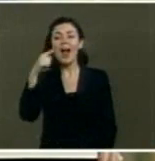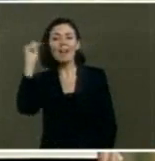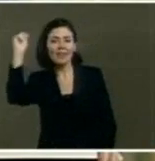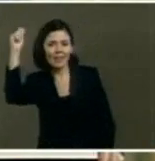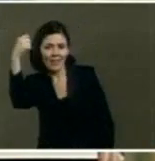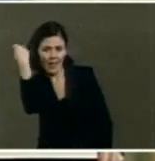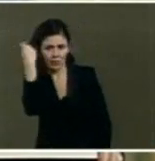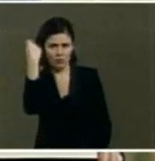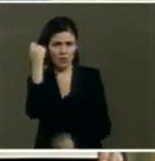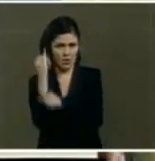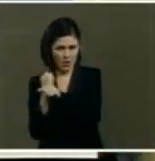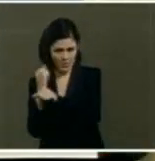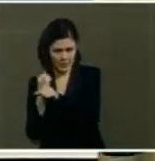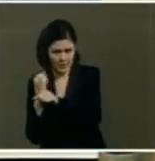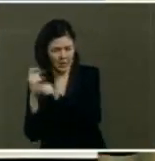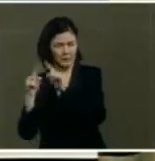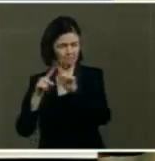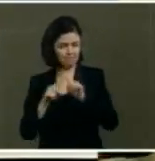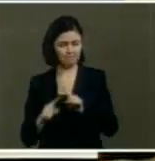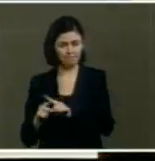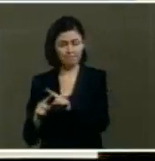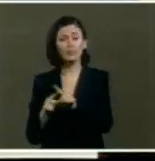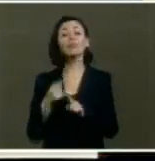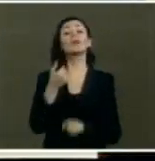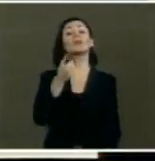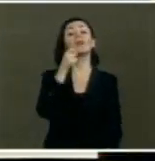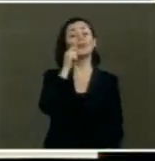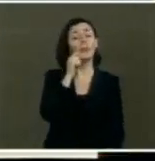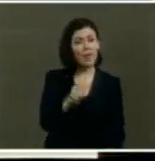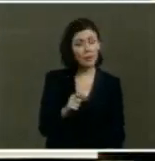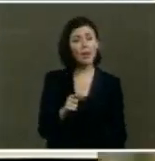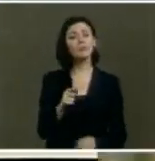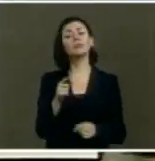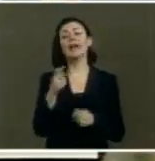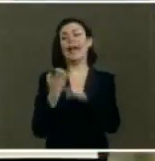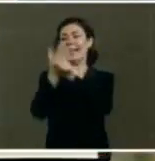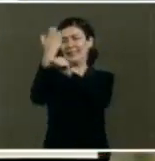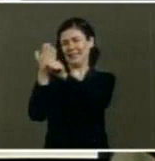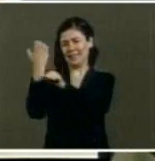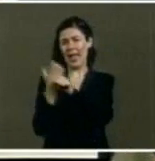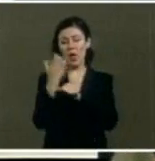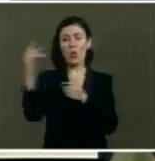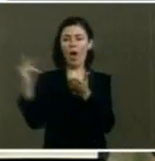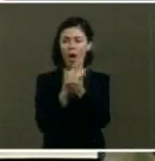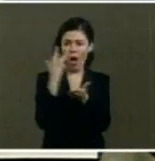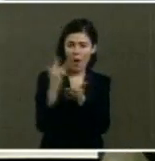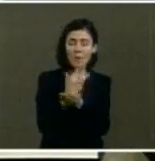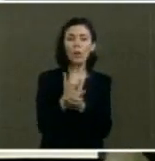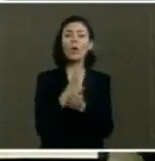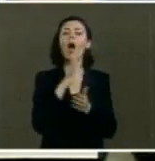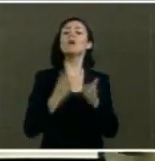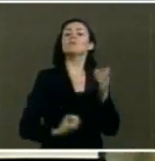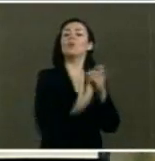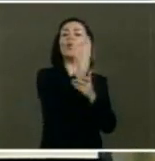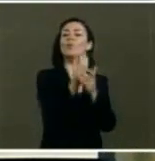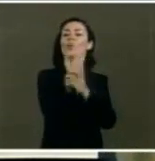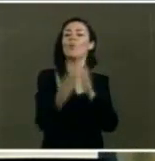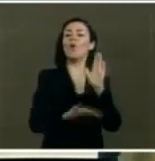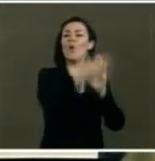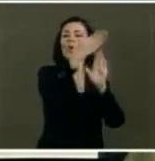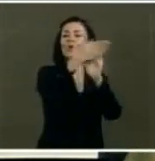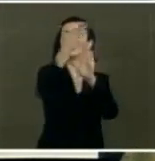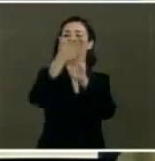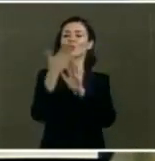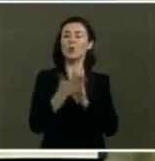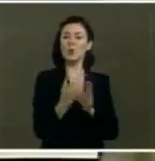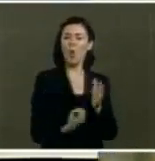tecnología. Además, hemos creado, en apoyo de los estados, 50 campus adicionales a otro tanto